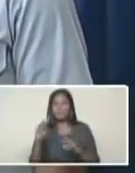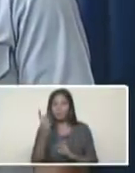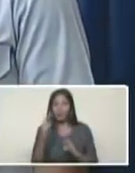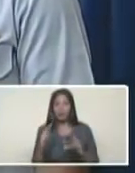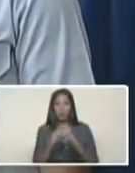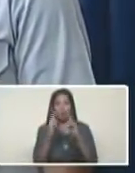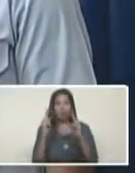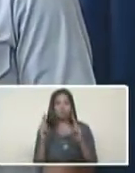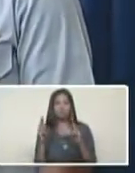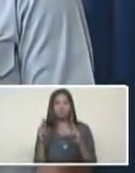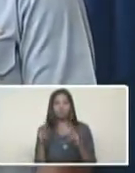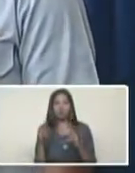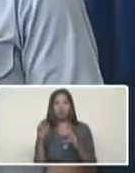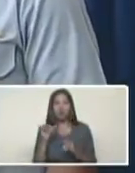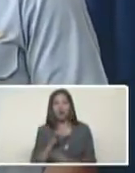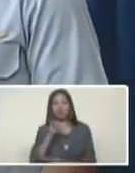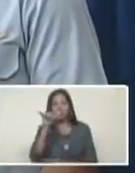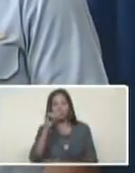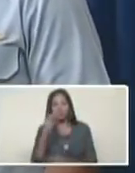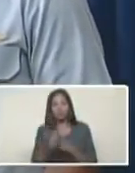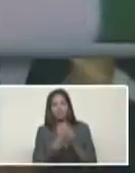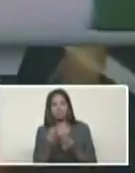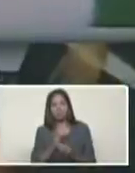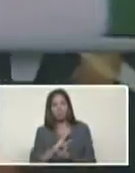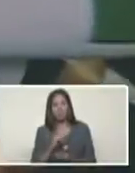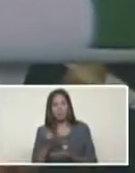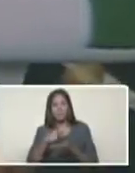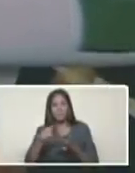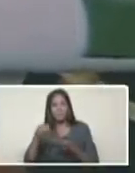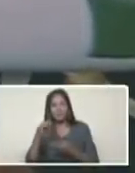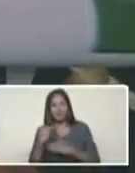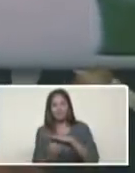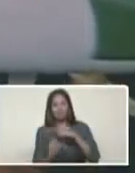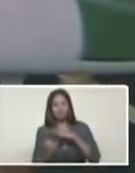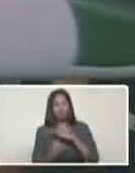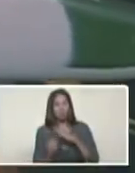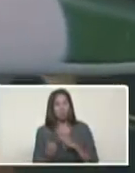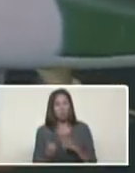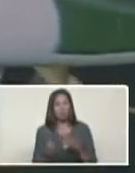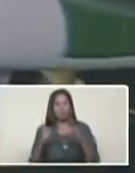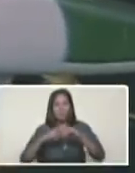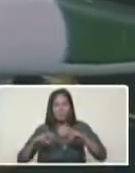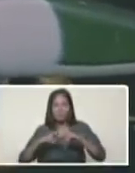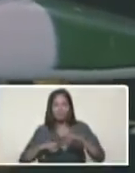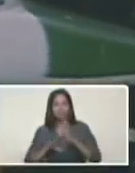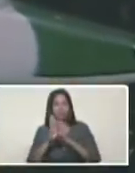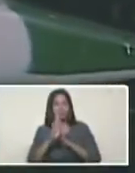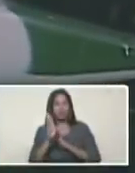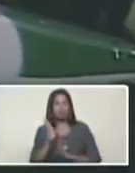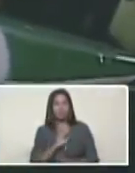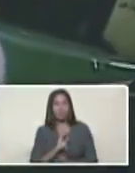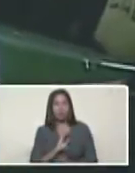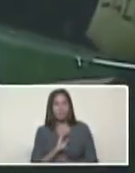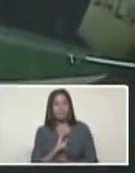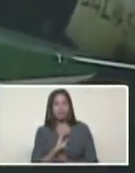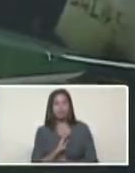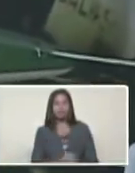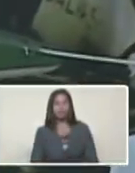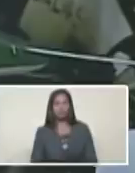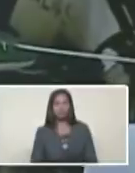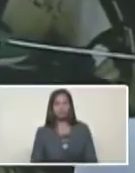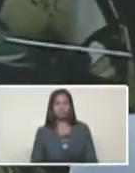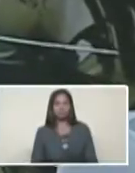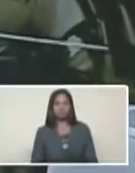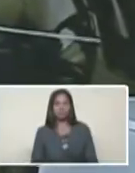aeronáutica, en la cual firmamos una serie de convenios con los principales institutos de investigación y desarrollo, como la Fundación Instituto de Ingeniería, el CENDIC, el